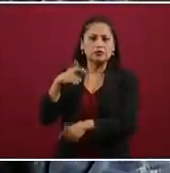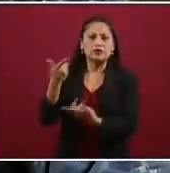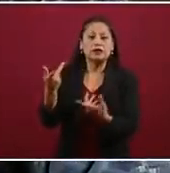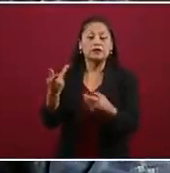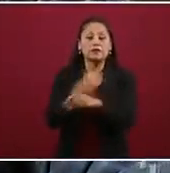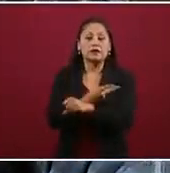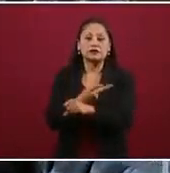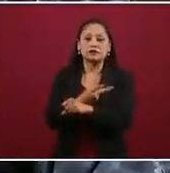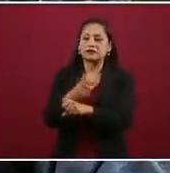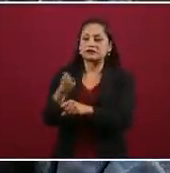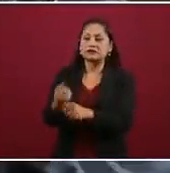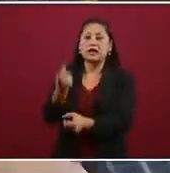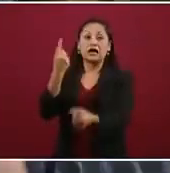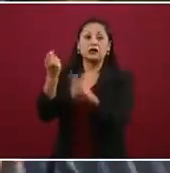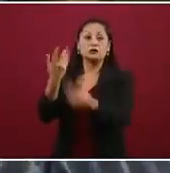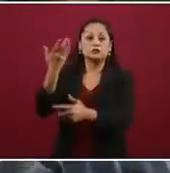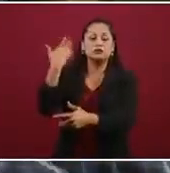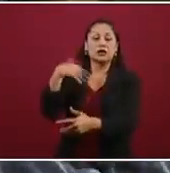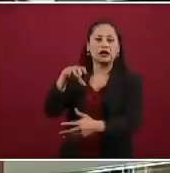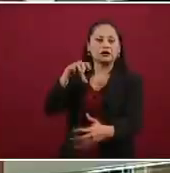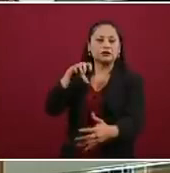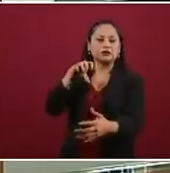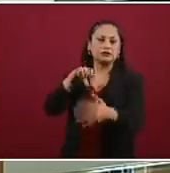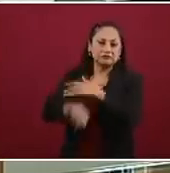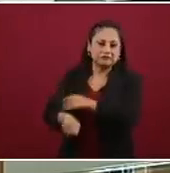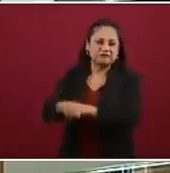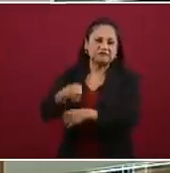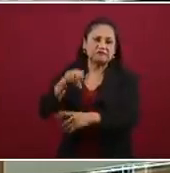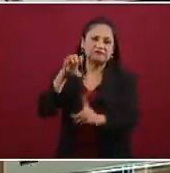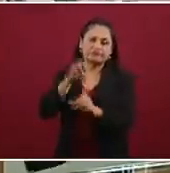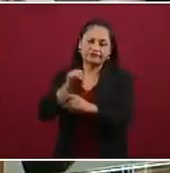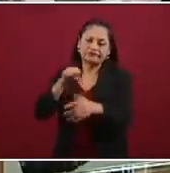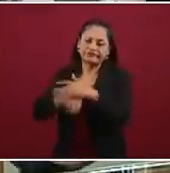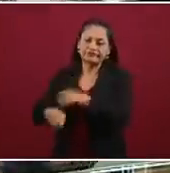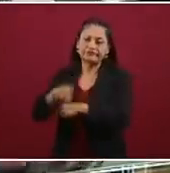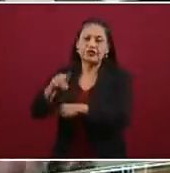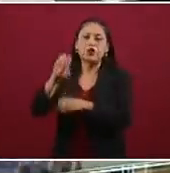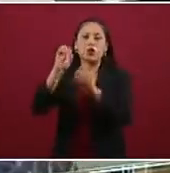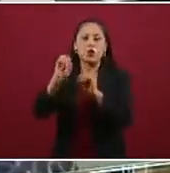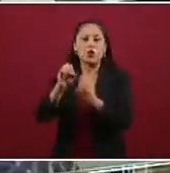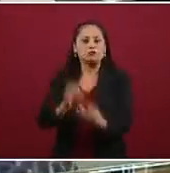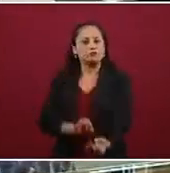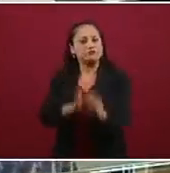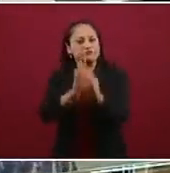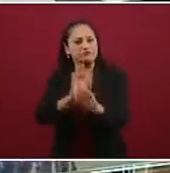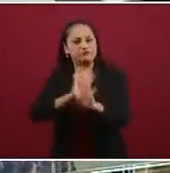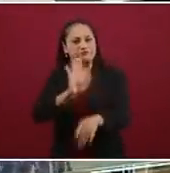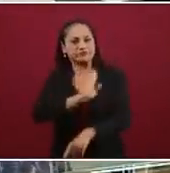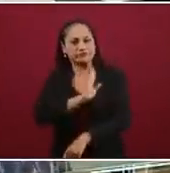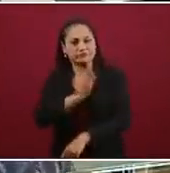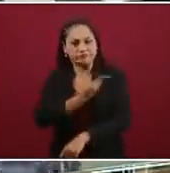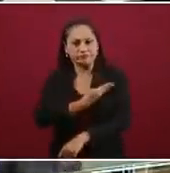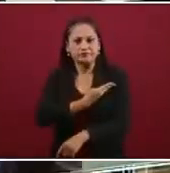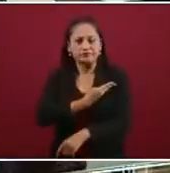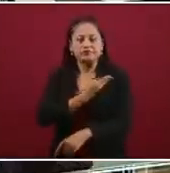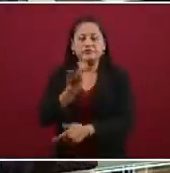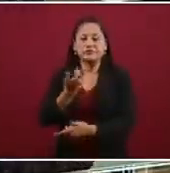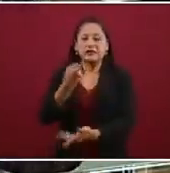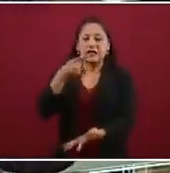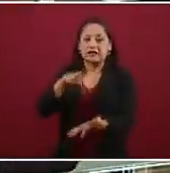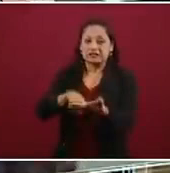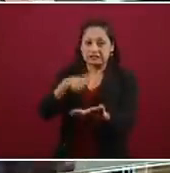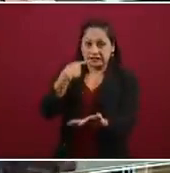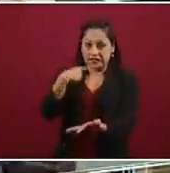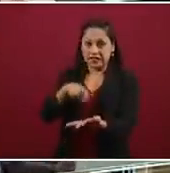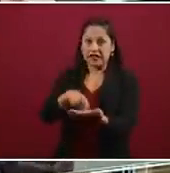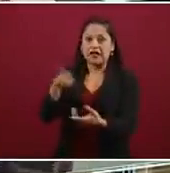la conspiración, pero también enfrentarse ya hacia el centro del poder español. Hidalgo baja a Celaya, ahí la gente lo ratifica a él